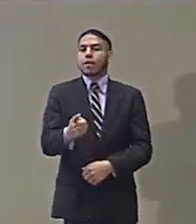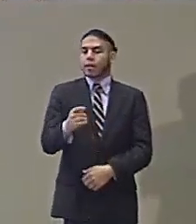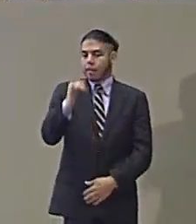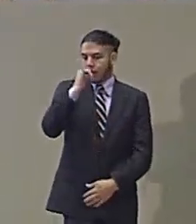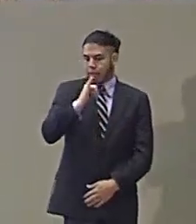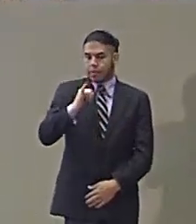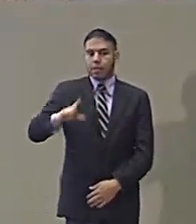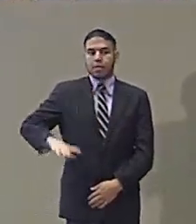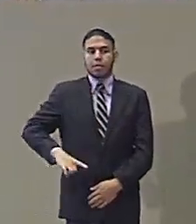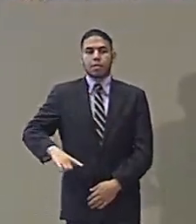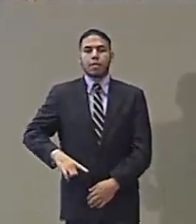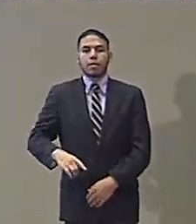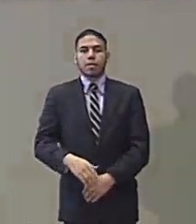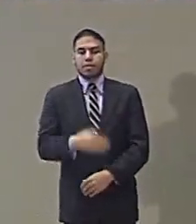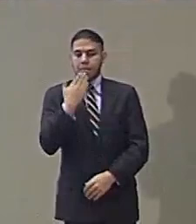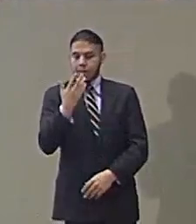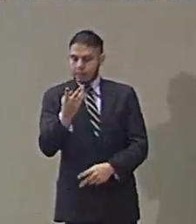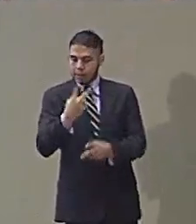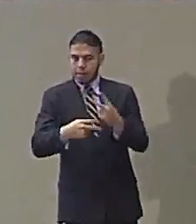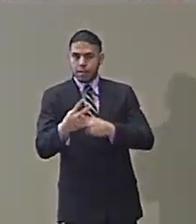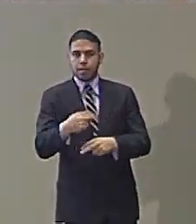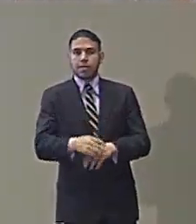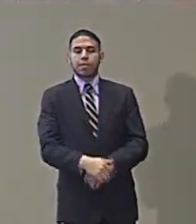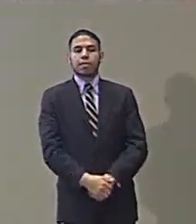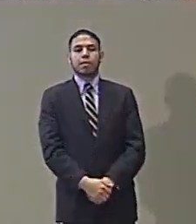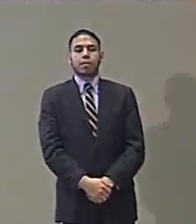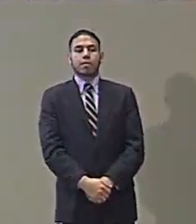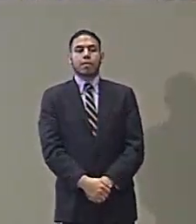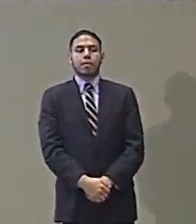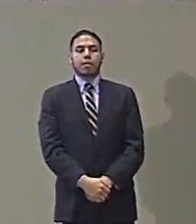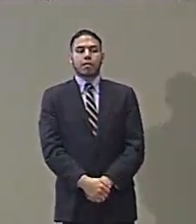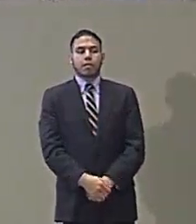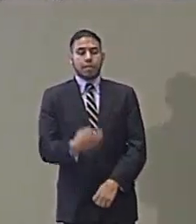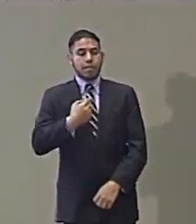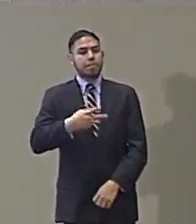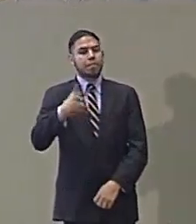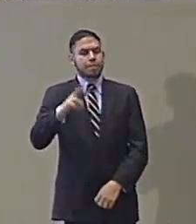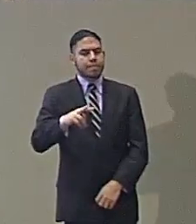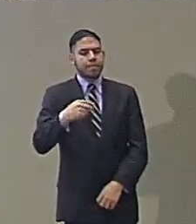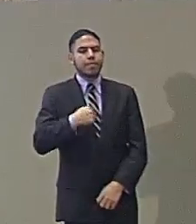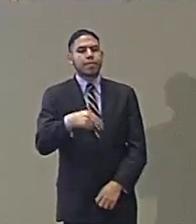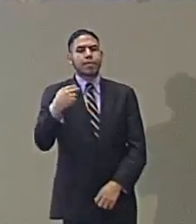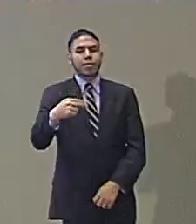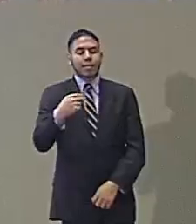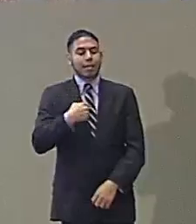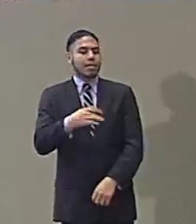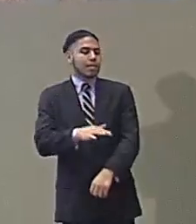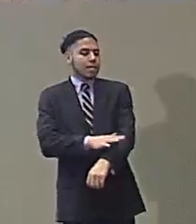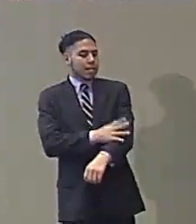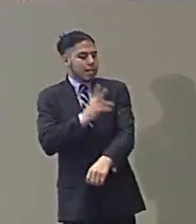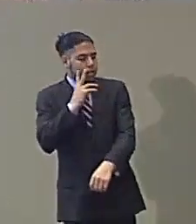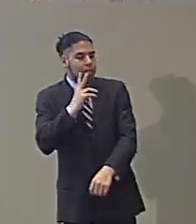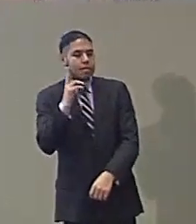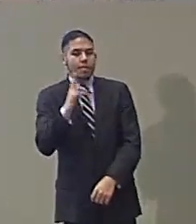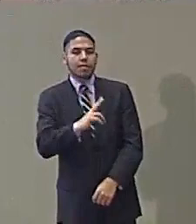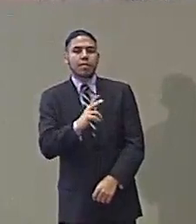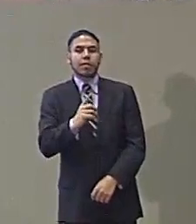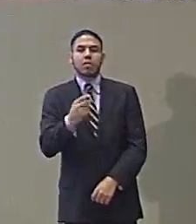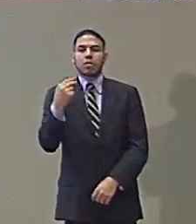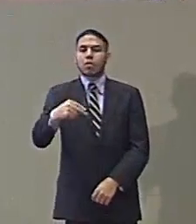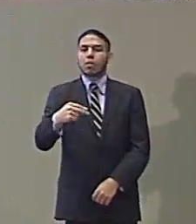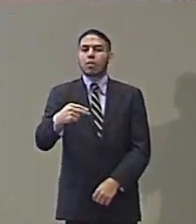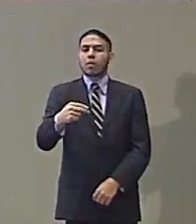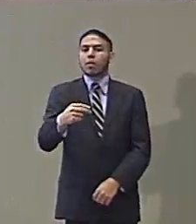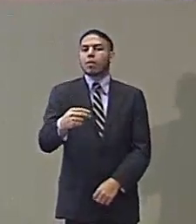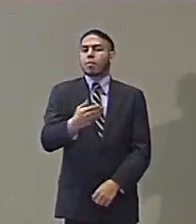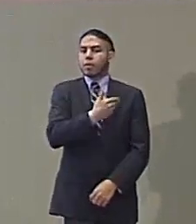bienvenidos buenos días realmente a nombre es un placer estar aquí a nombre de nuestro presidente del consejo